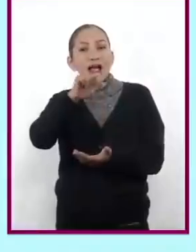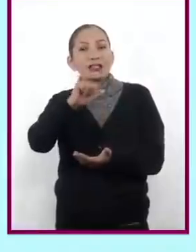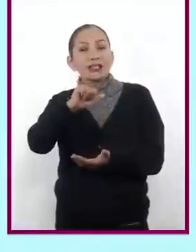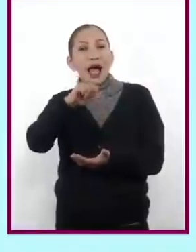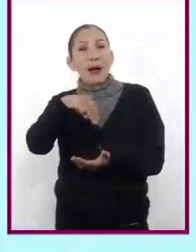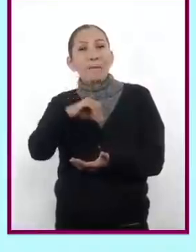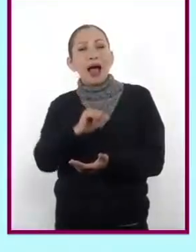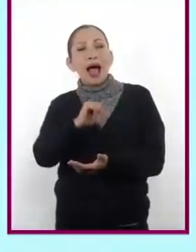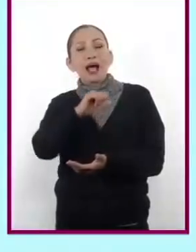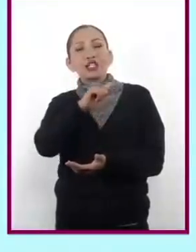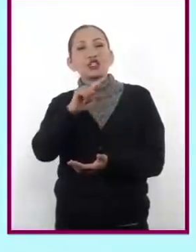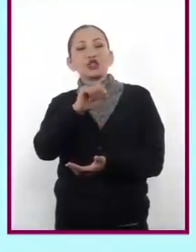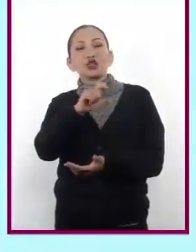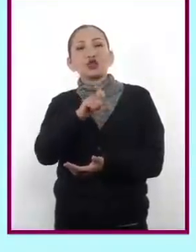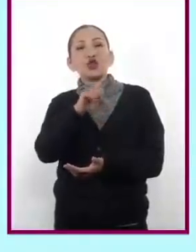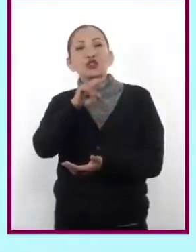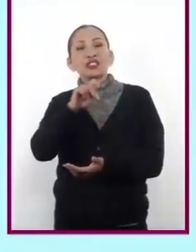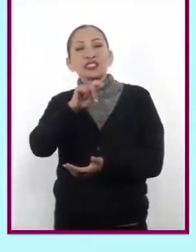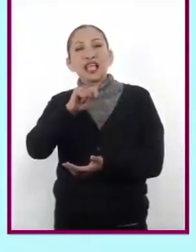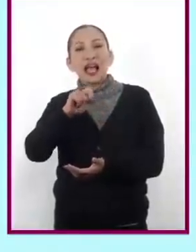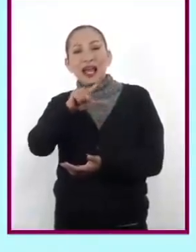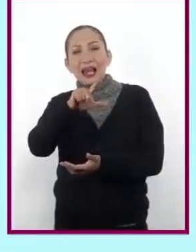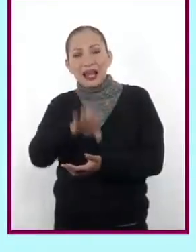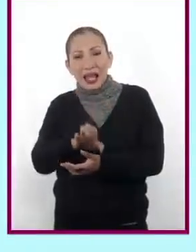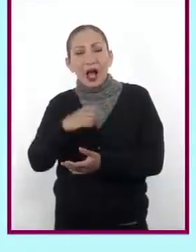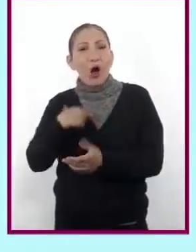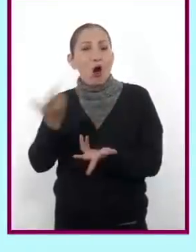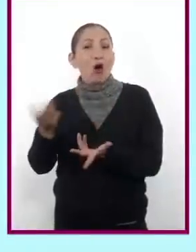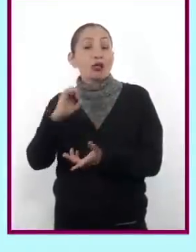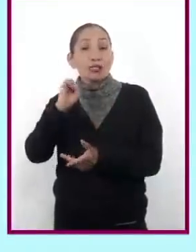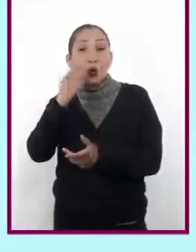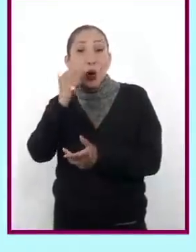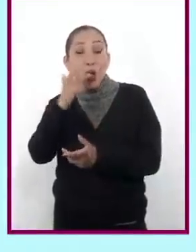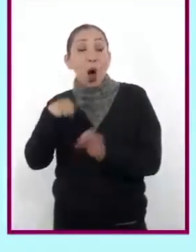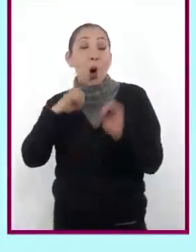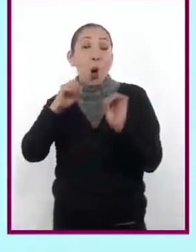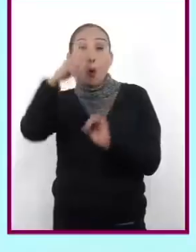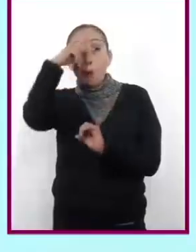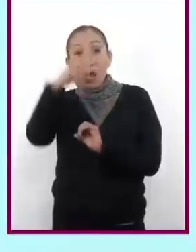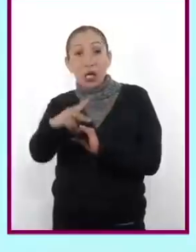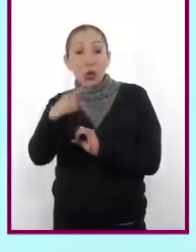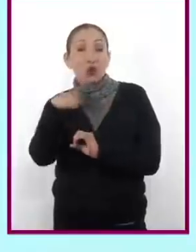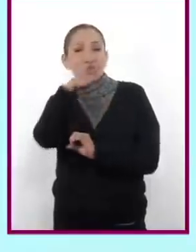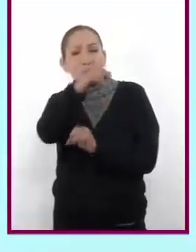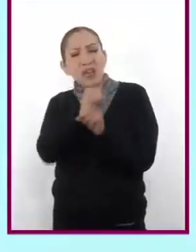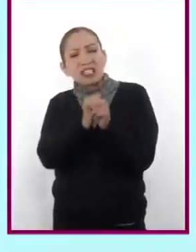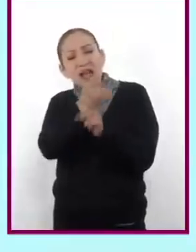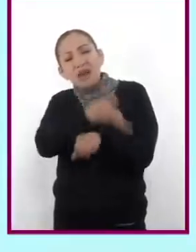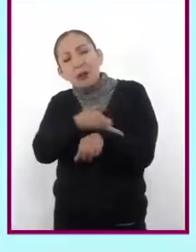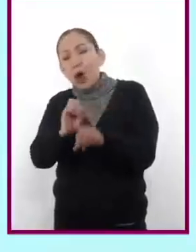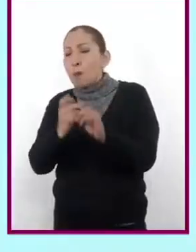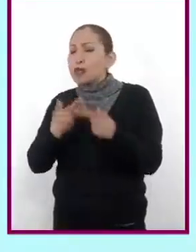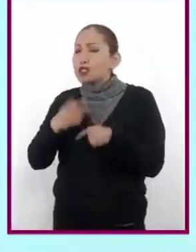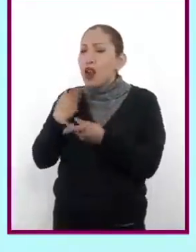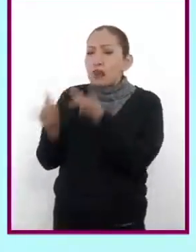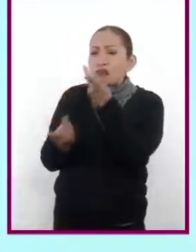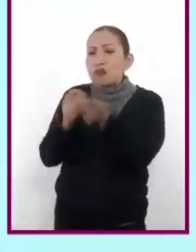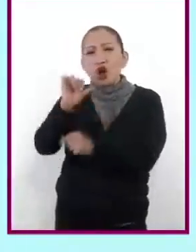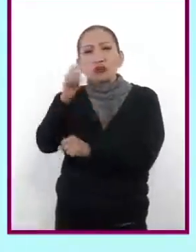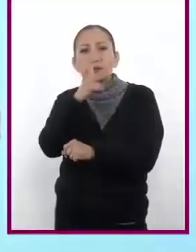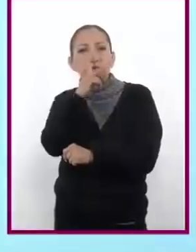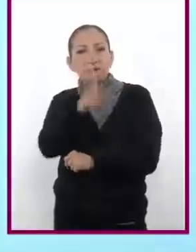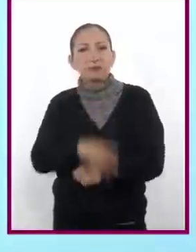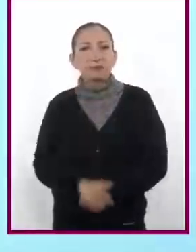Tamazunchale, Coatzacoalcos, Chihuahua o incluso México. Investiguen con sus familiares y conocidos otras